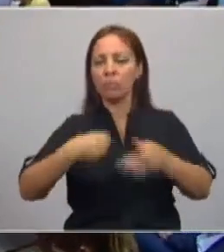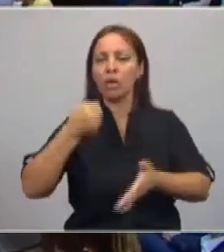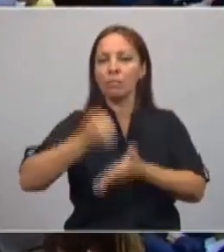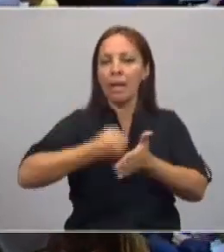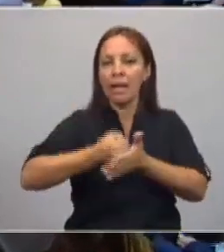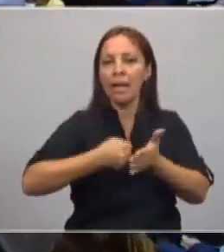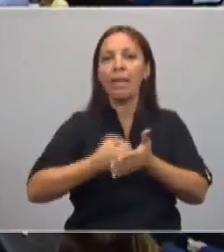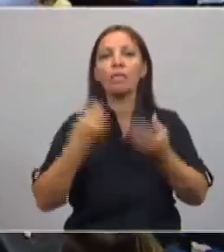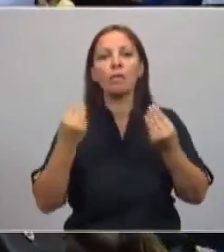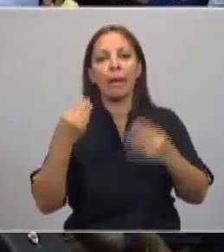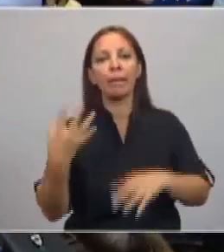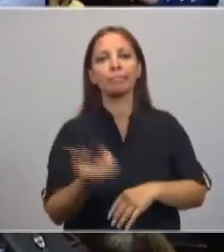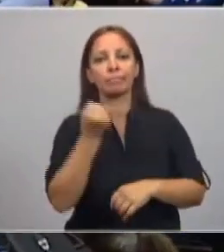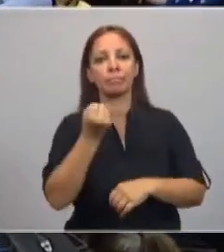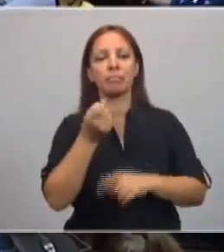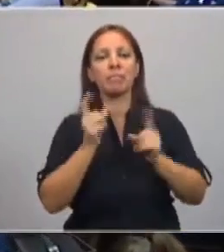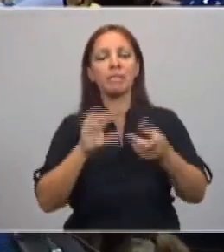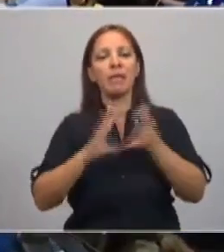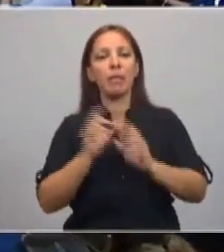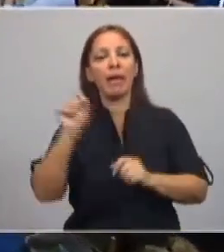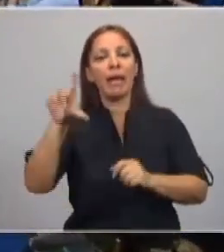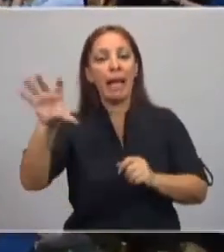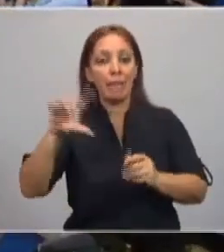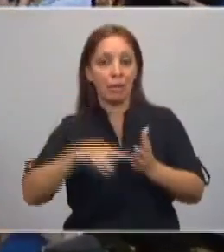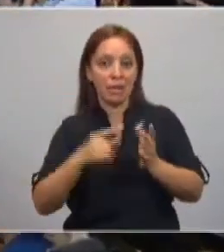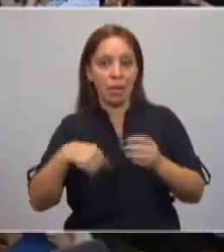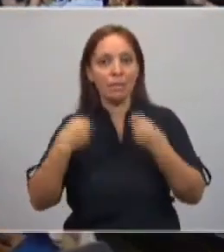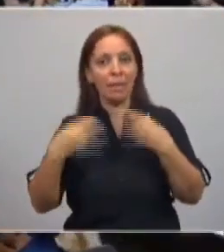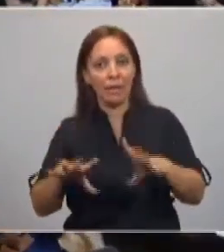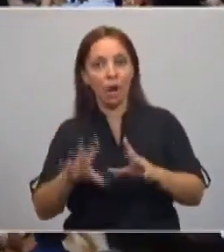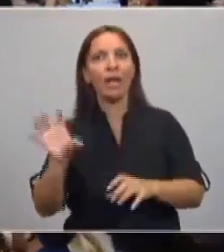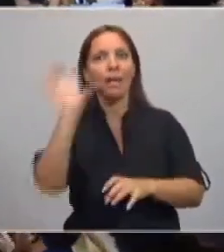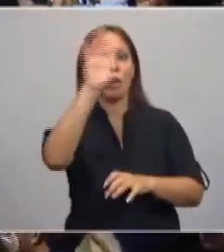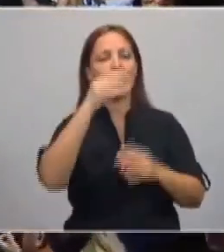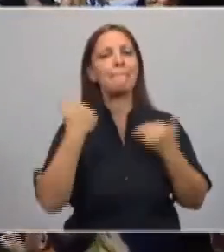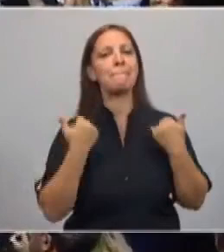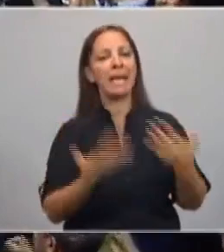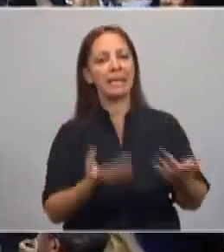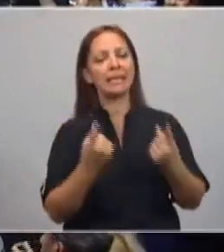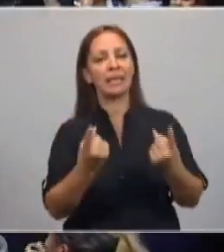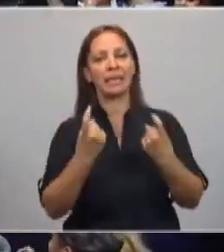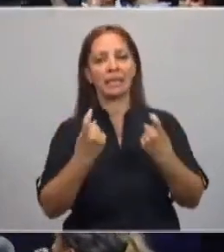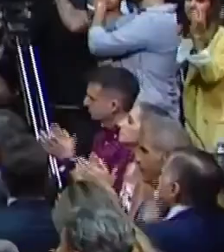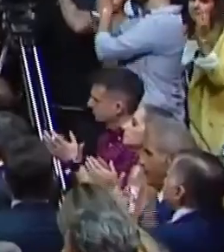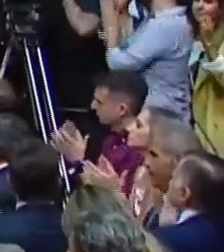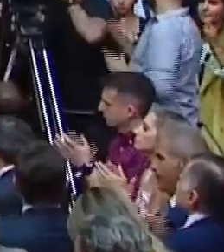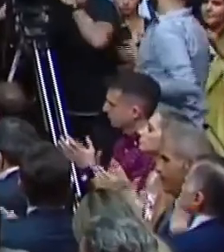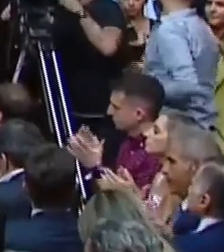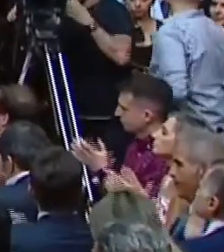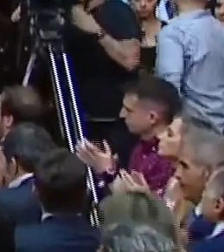recuperar lo que nuestra provincia y las demás provincias merecen y necesitan.